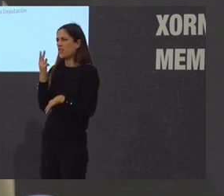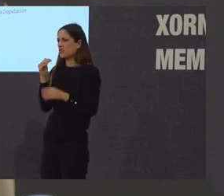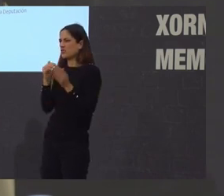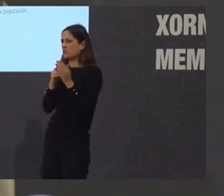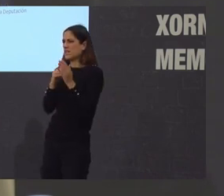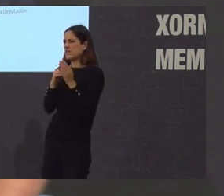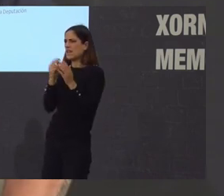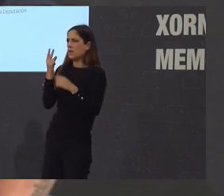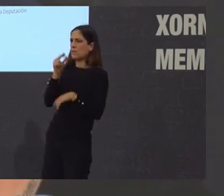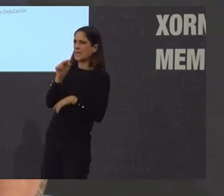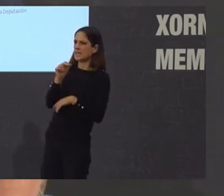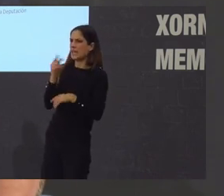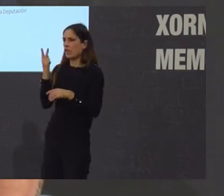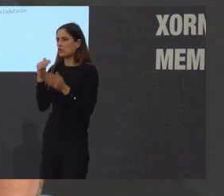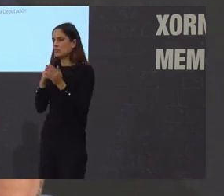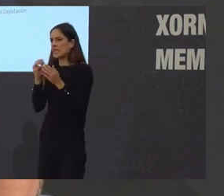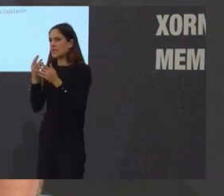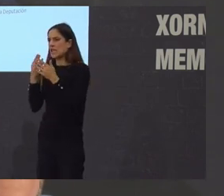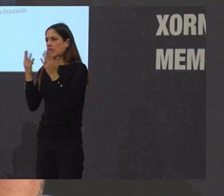estábamos todos guardados.